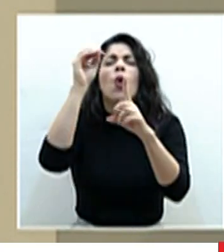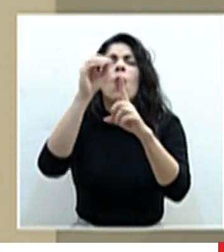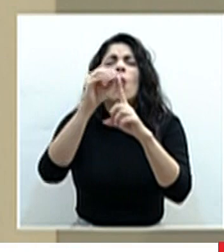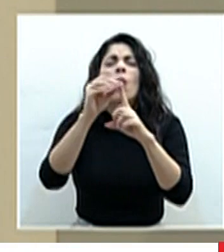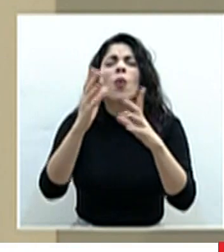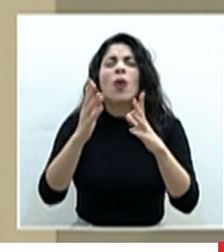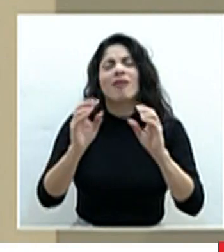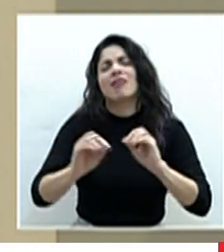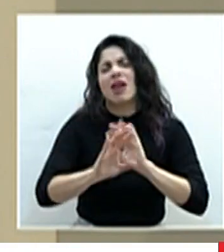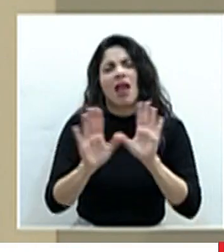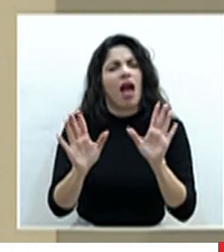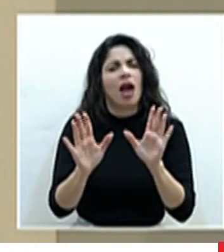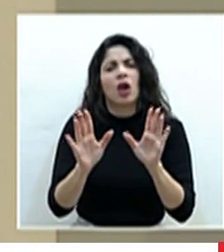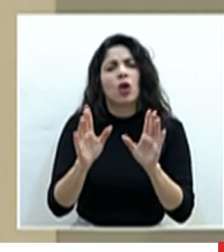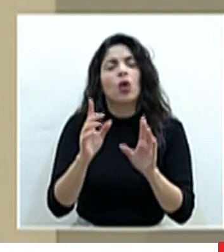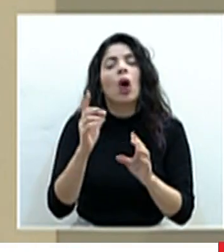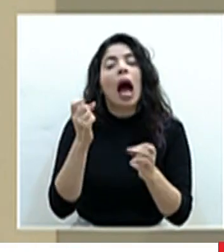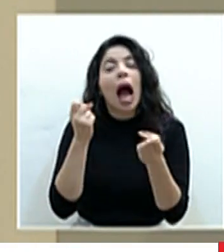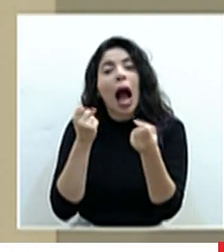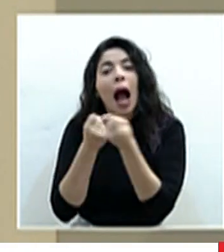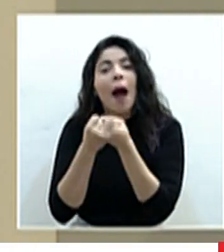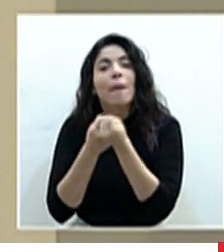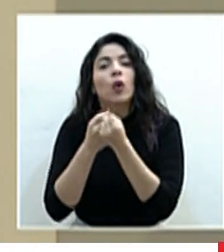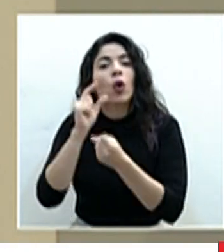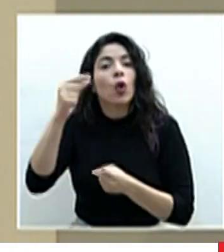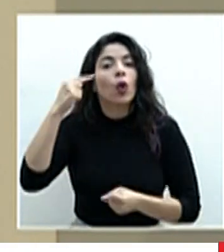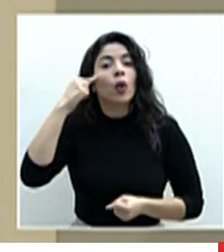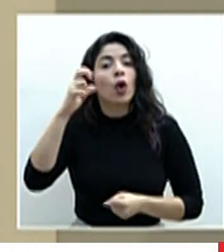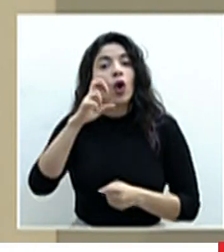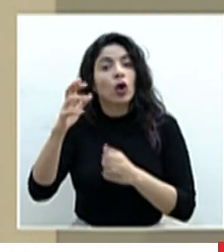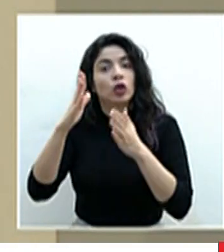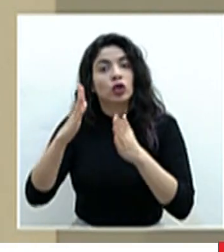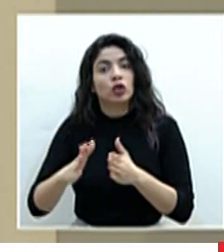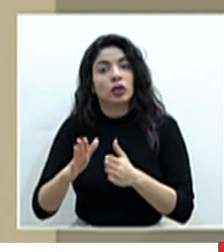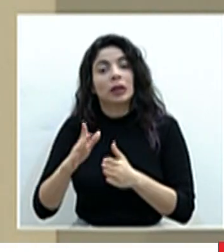claro: apoyar los esfuerzos del Estado costarricense en